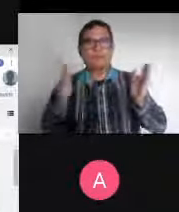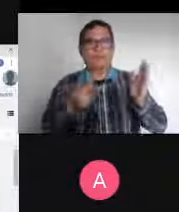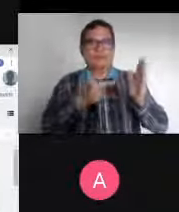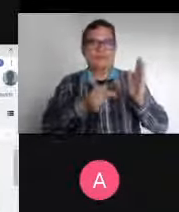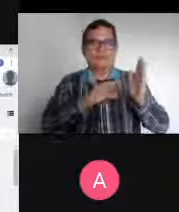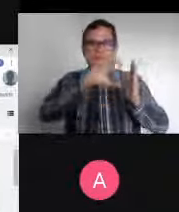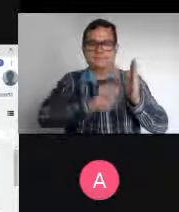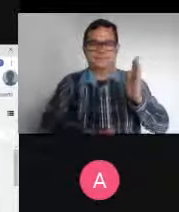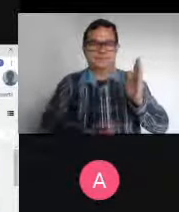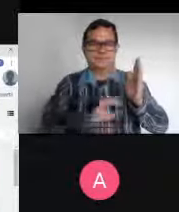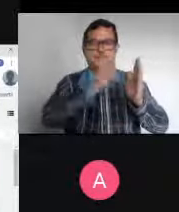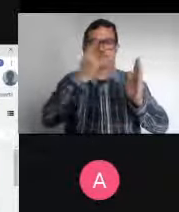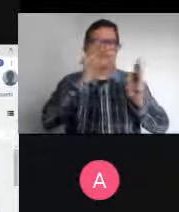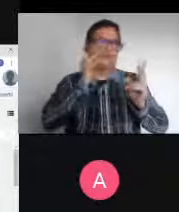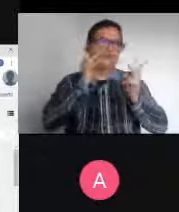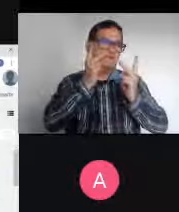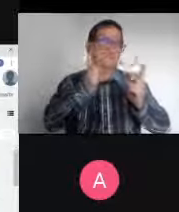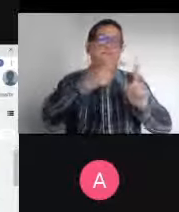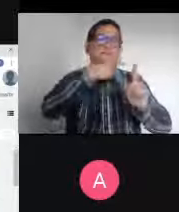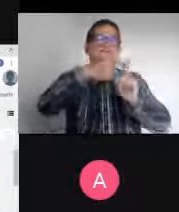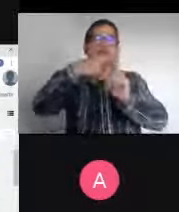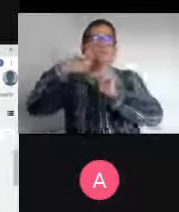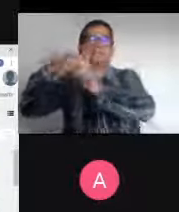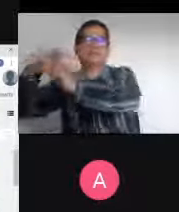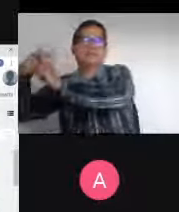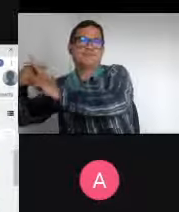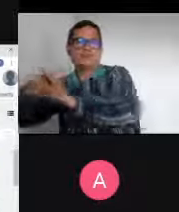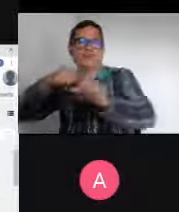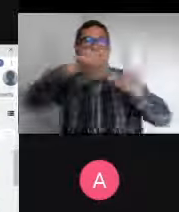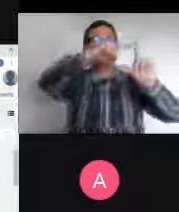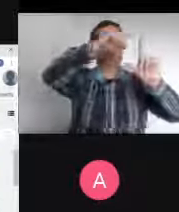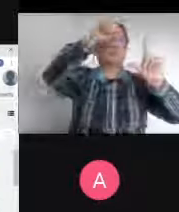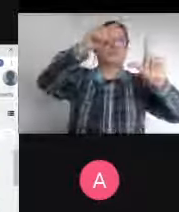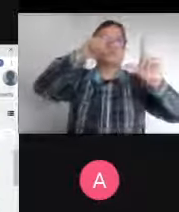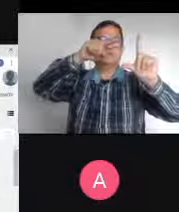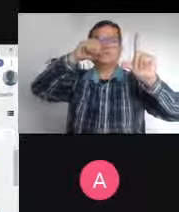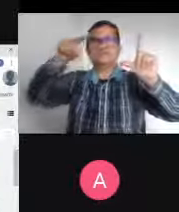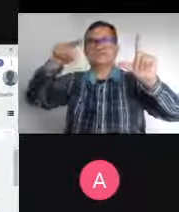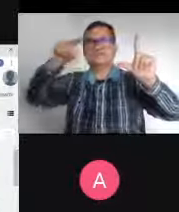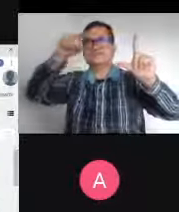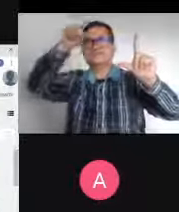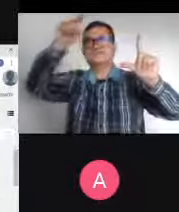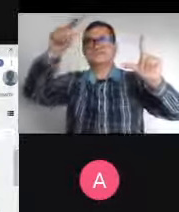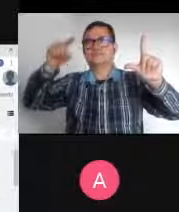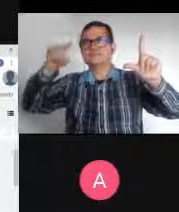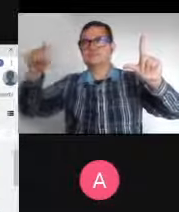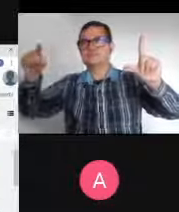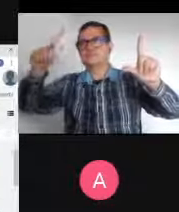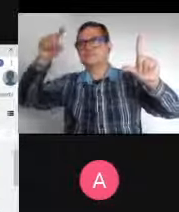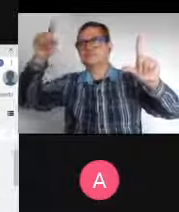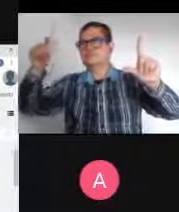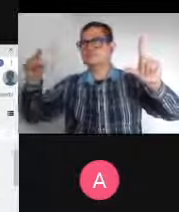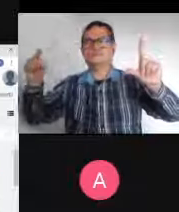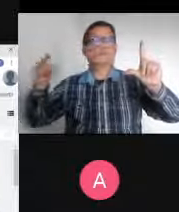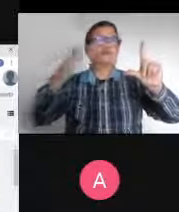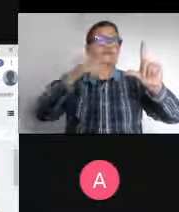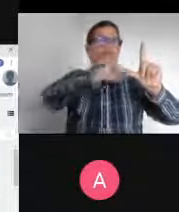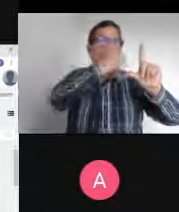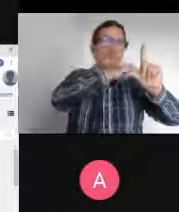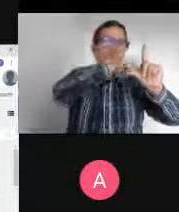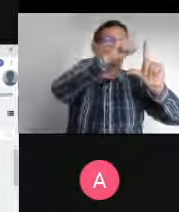vamos a ver la parte positiva. Entonces, básicamente, pues esto es lo que debemos comprobar en el montaje que vamos a realizar el día de